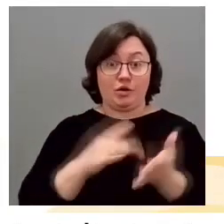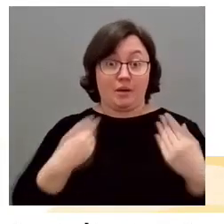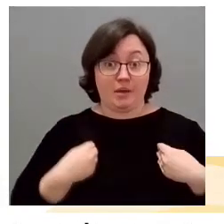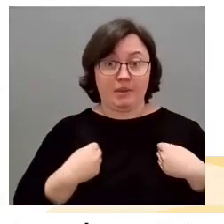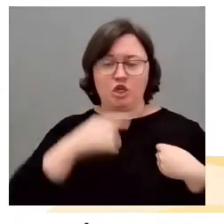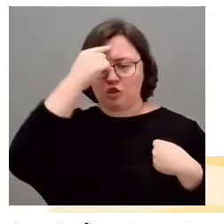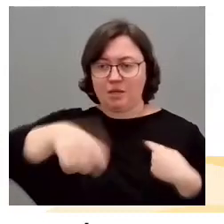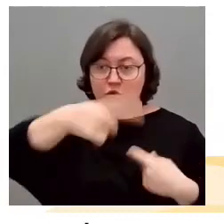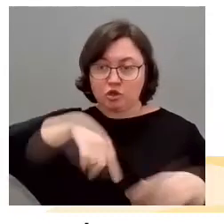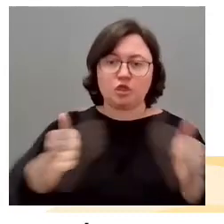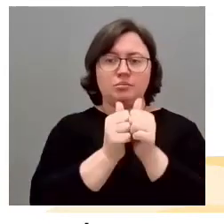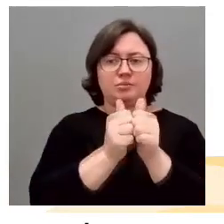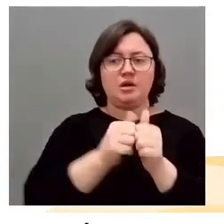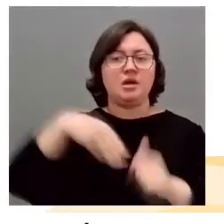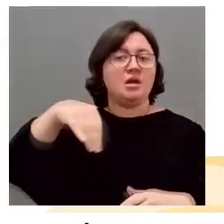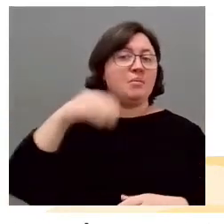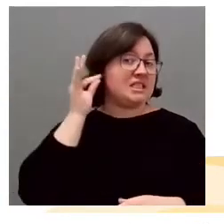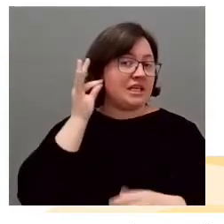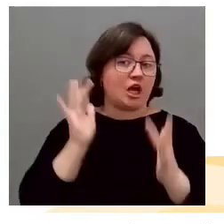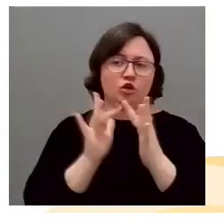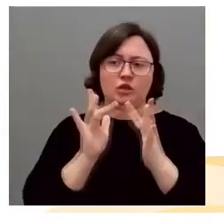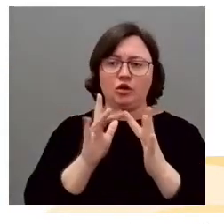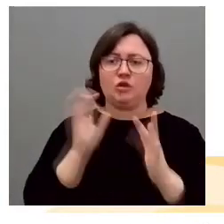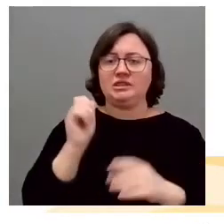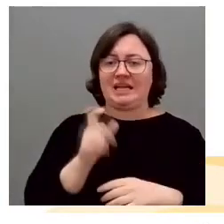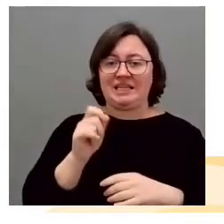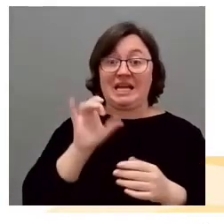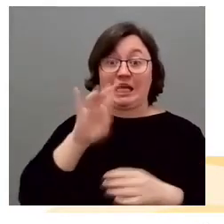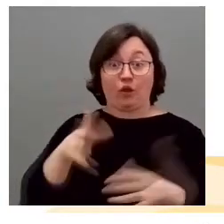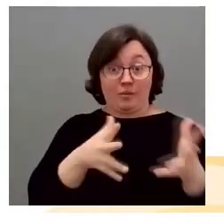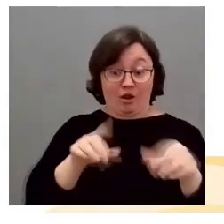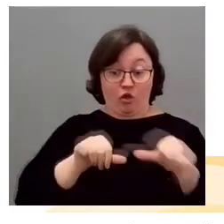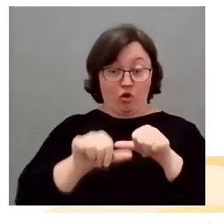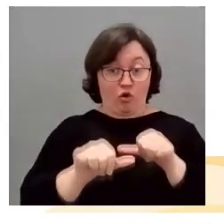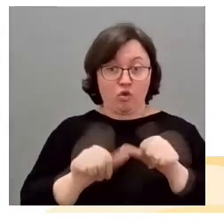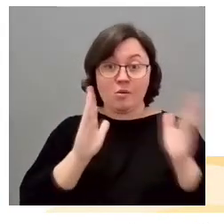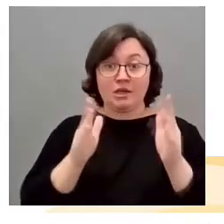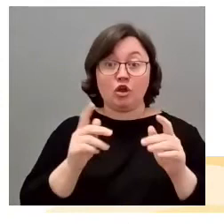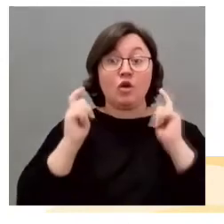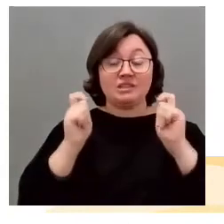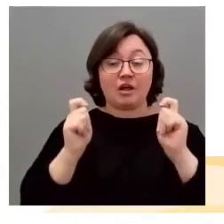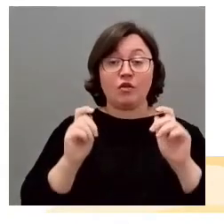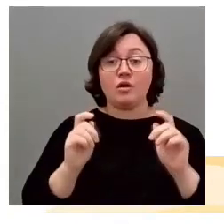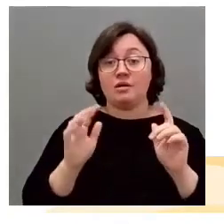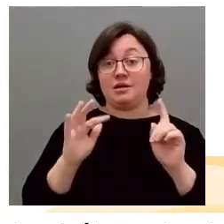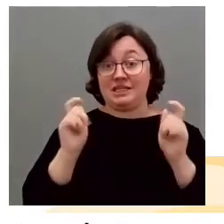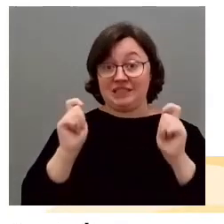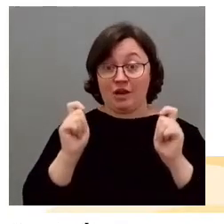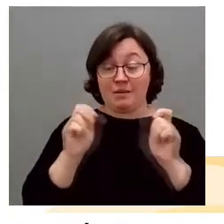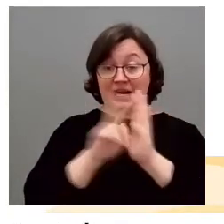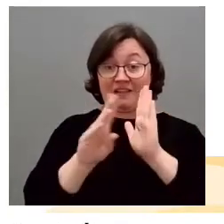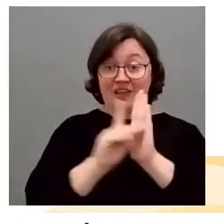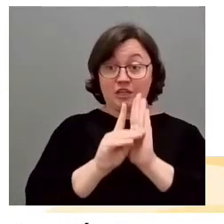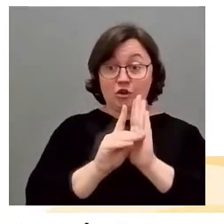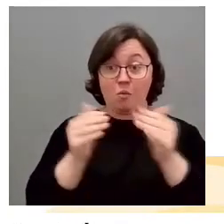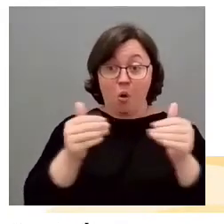lo sé, Manoli lo sabe, que hemos estado en contacto directo desde el 14 de marzo, el momento en el que se declara el Real Decreto del